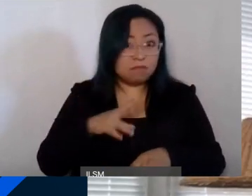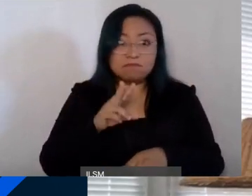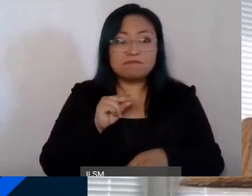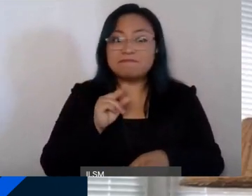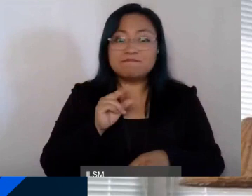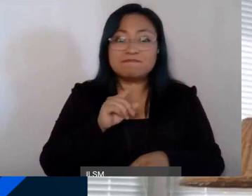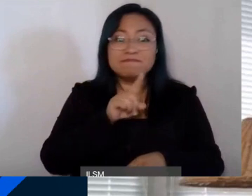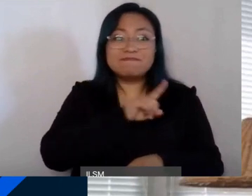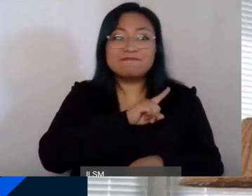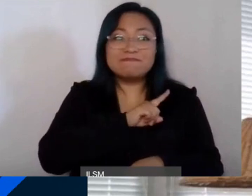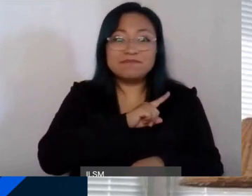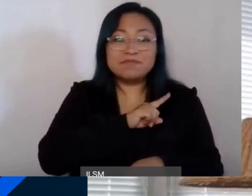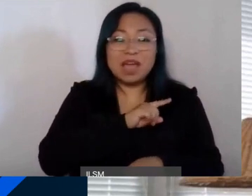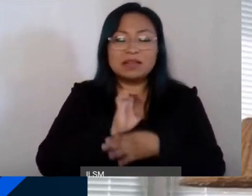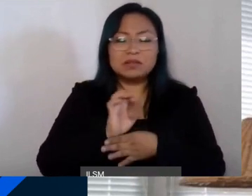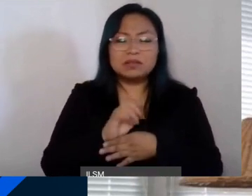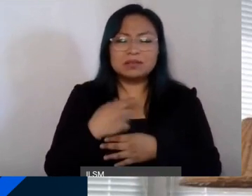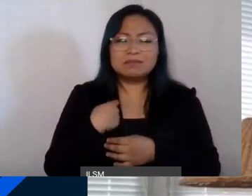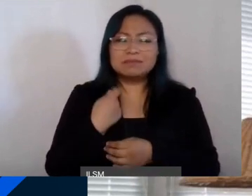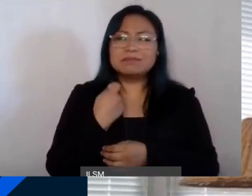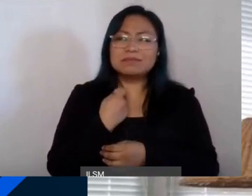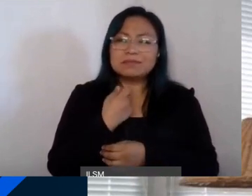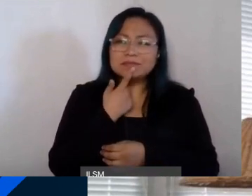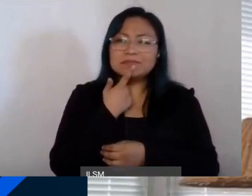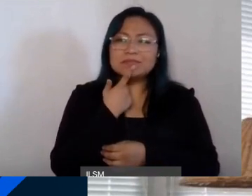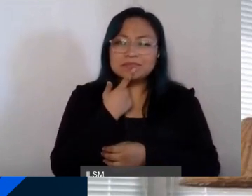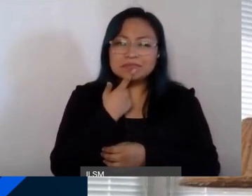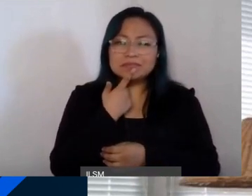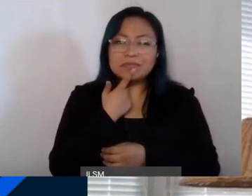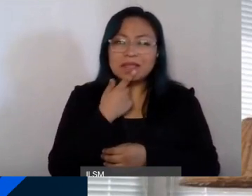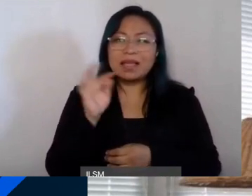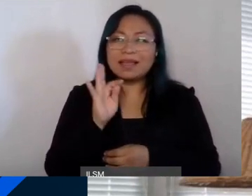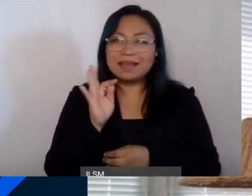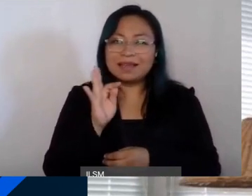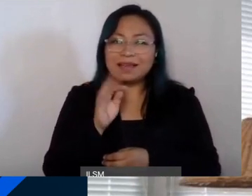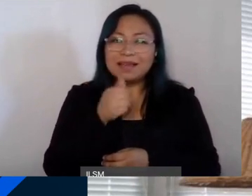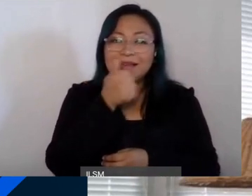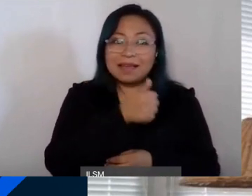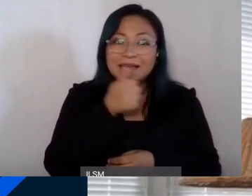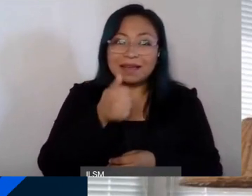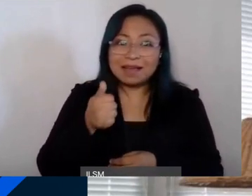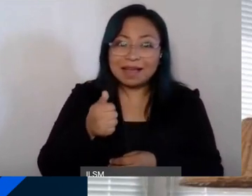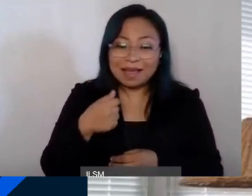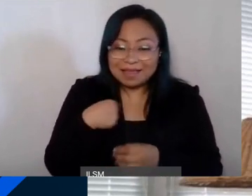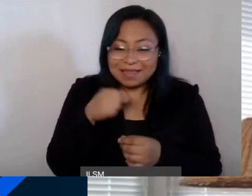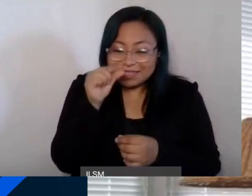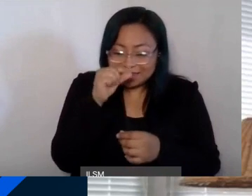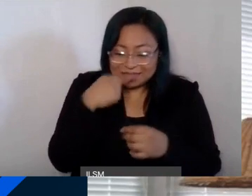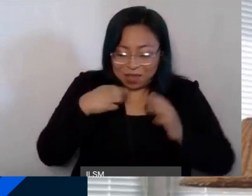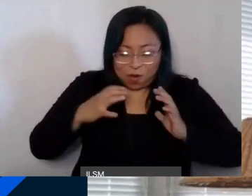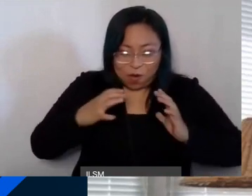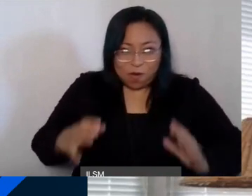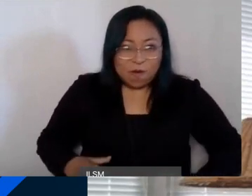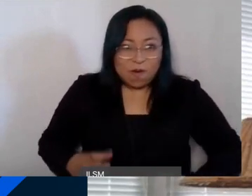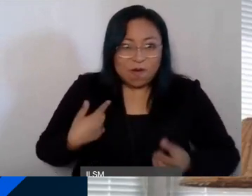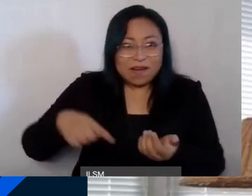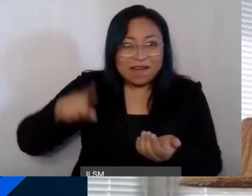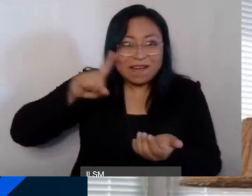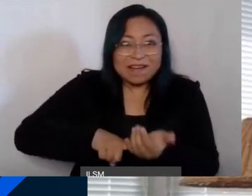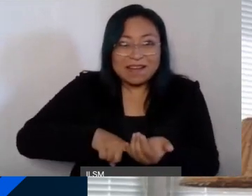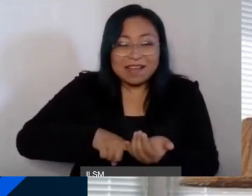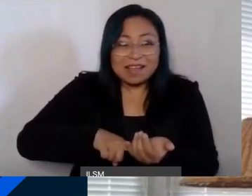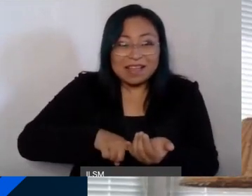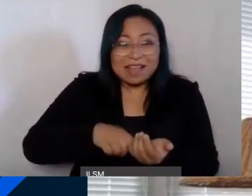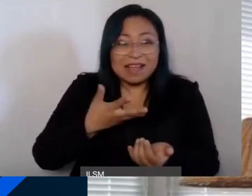todas las células tienen conciencia fijaros que desde dos células que se han unido se forman